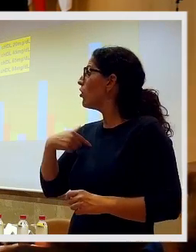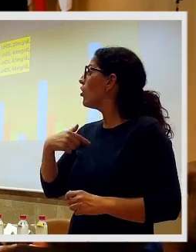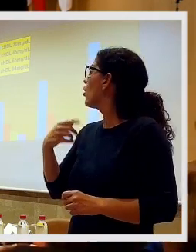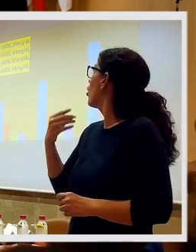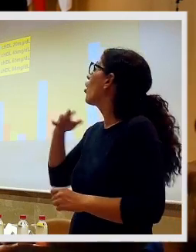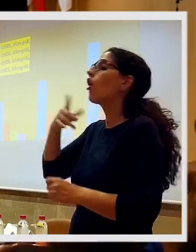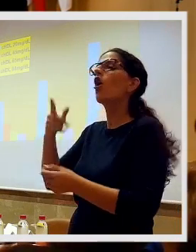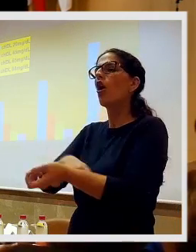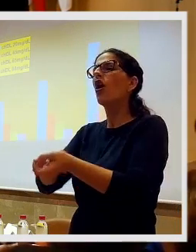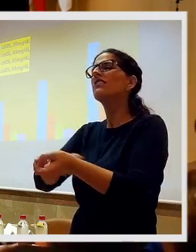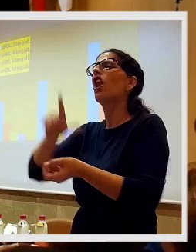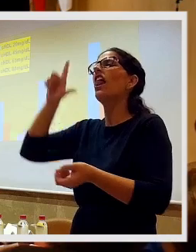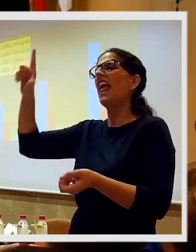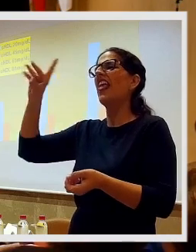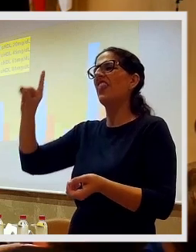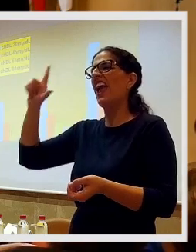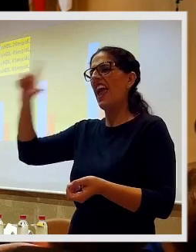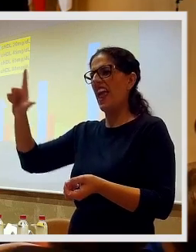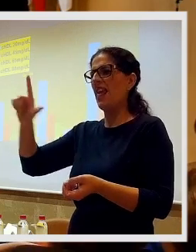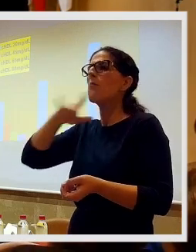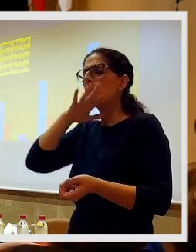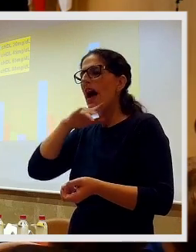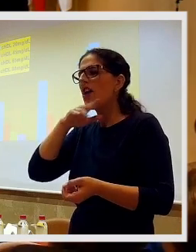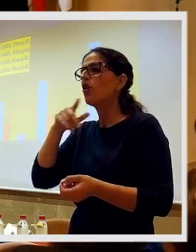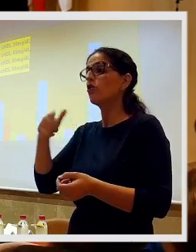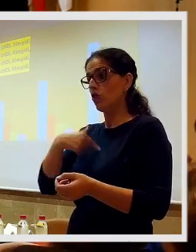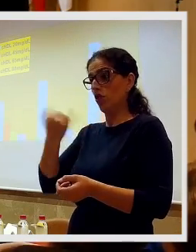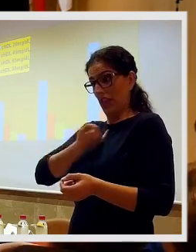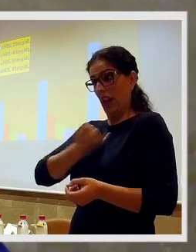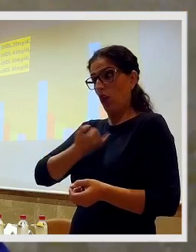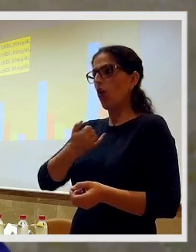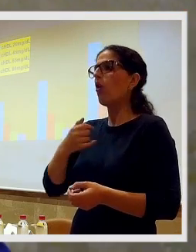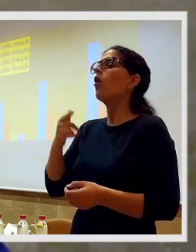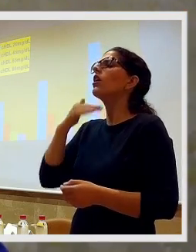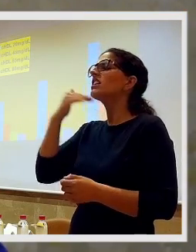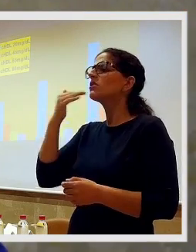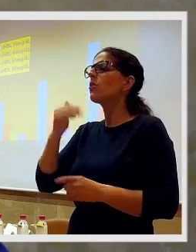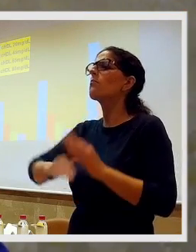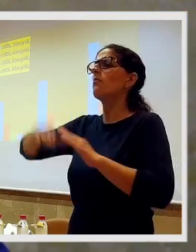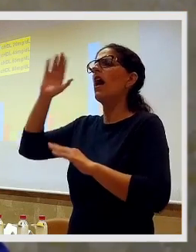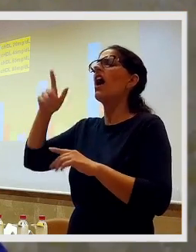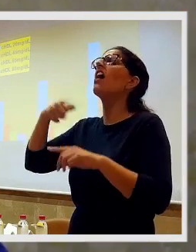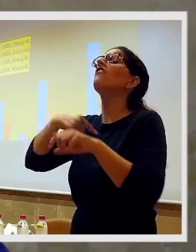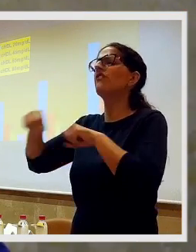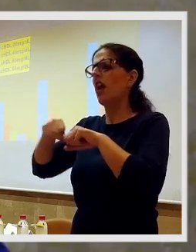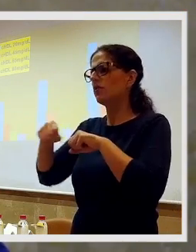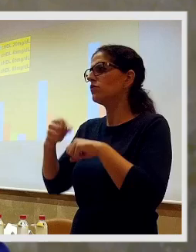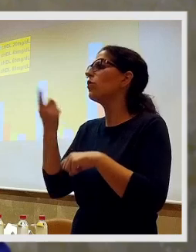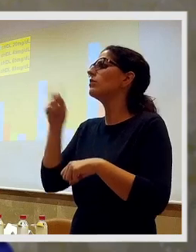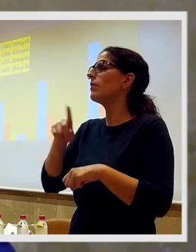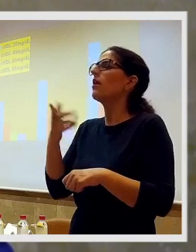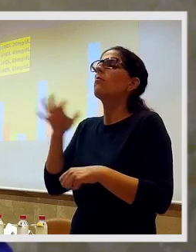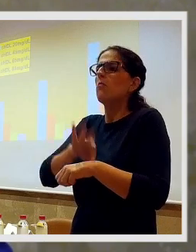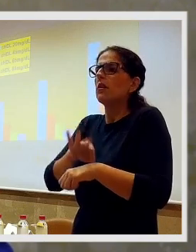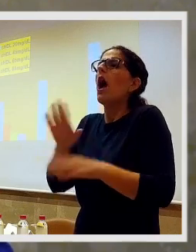LDL, colesterol malo elevado, multiplica por 2 o por 3 el riesgo de sufrir un infarto o un problema coronario y enfermar o morir